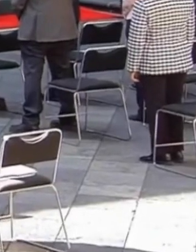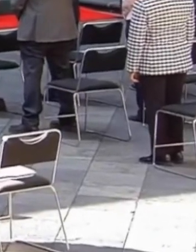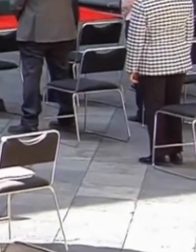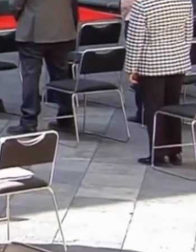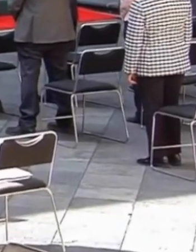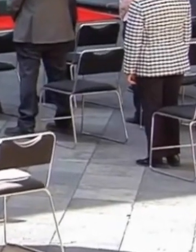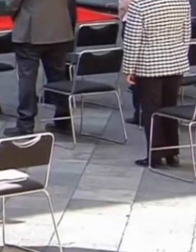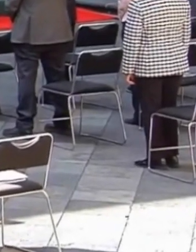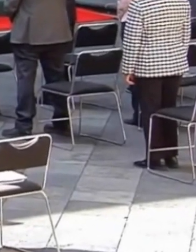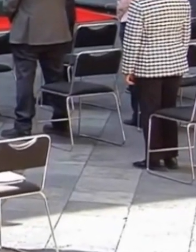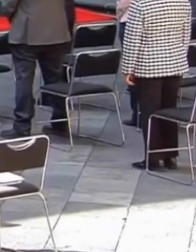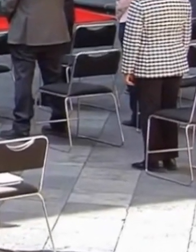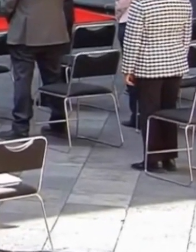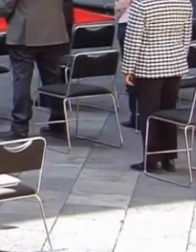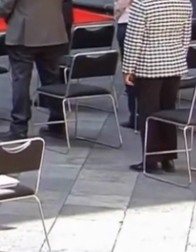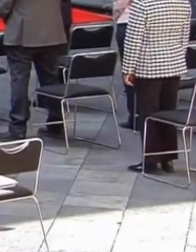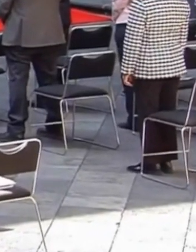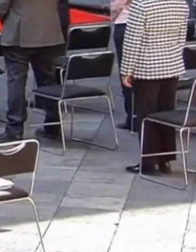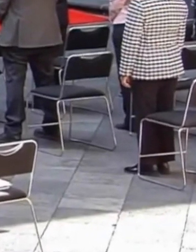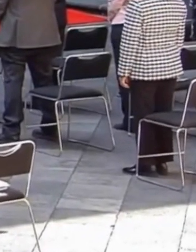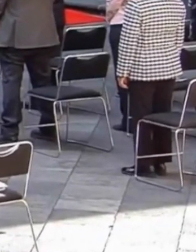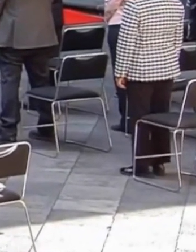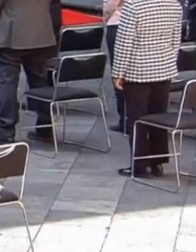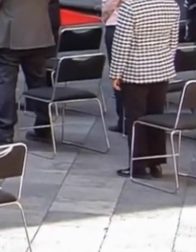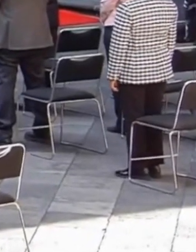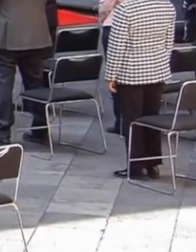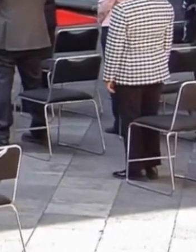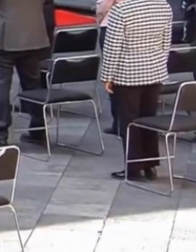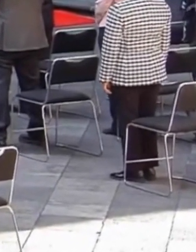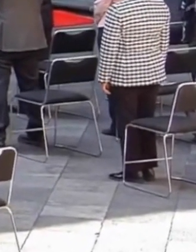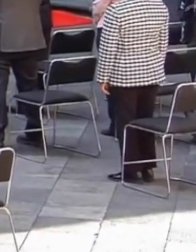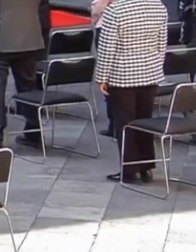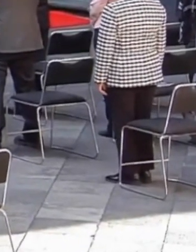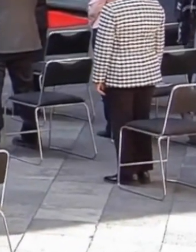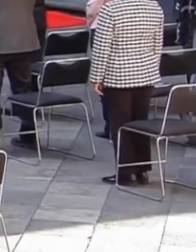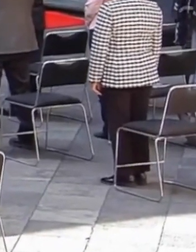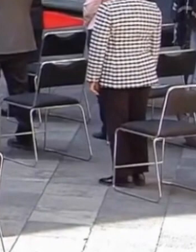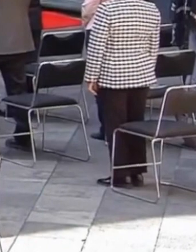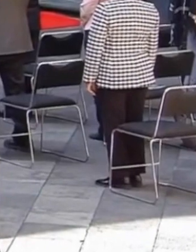motivo del 110 aniversario luctuoso de Francisco I Madero